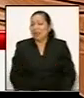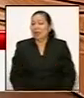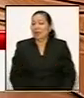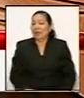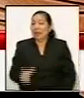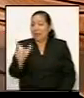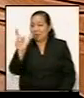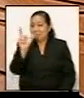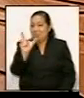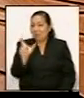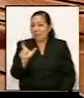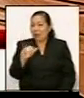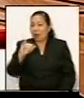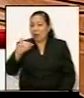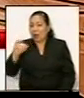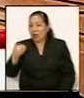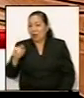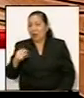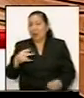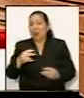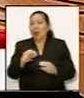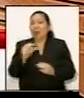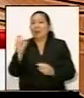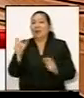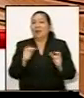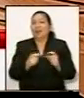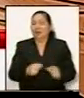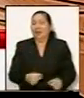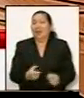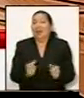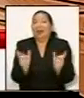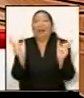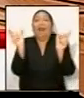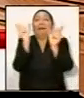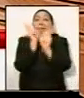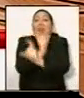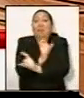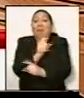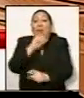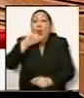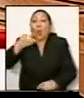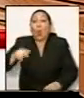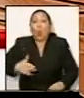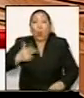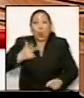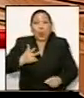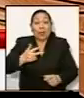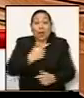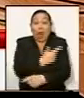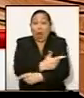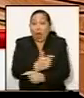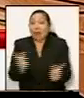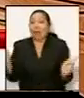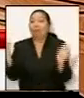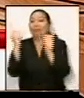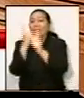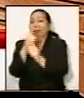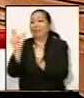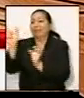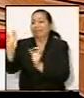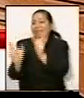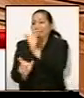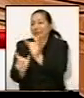mapa donde aparece un link en lugar de el orito por decirlo así igual reviso lo que fuera no es menor tan tan evidente ya que